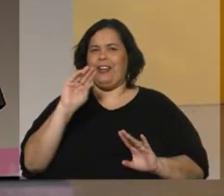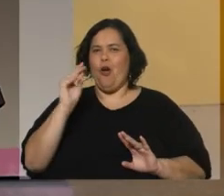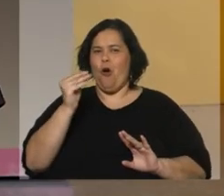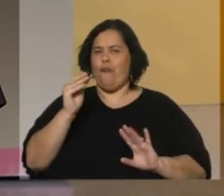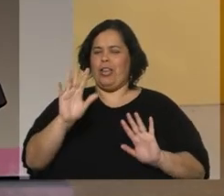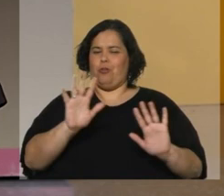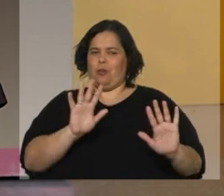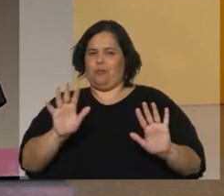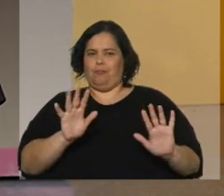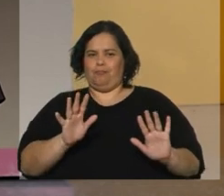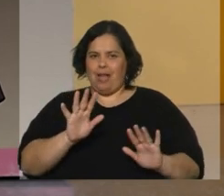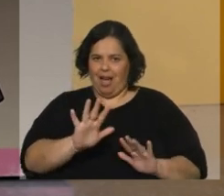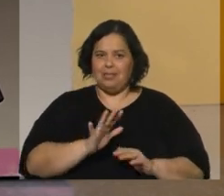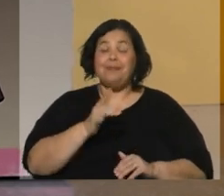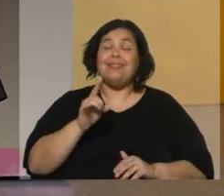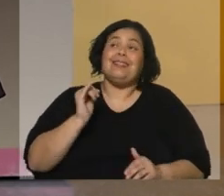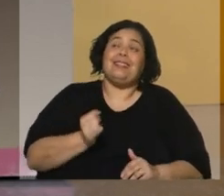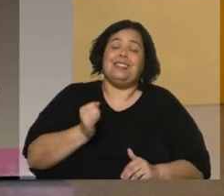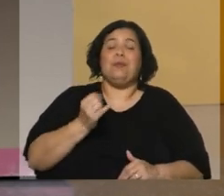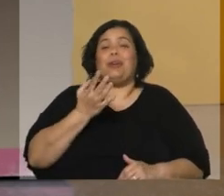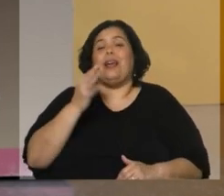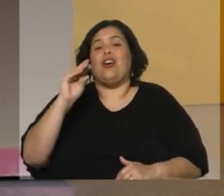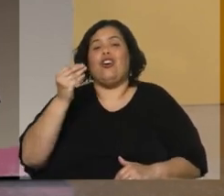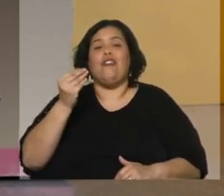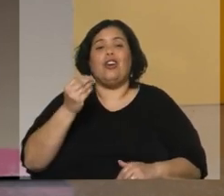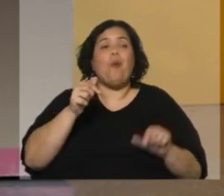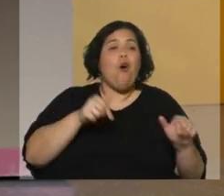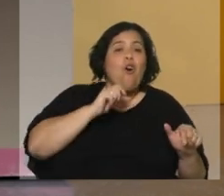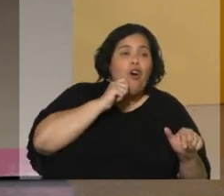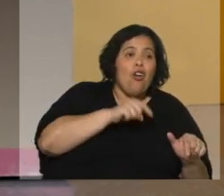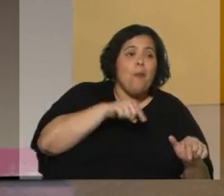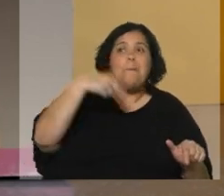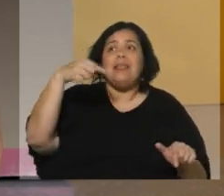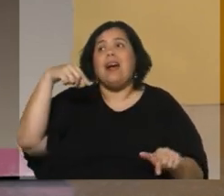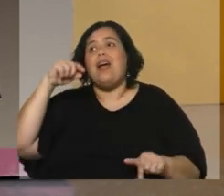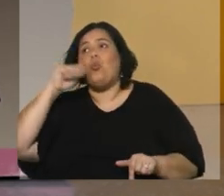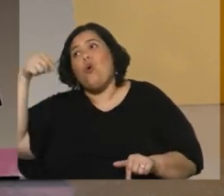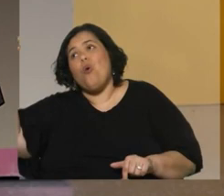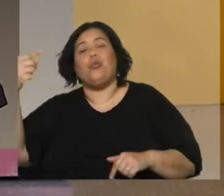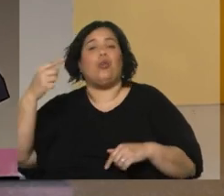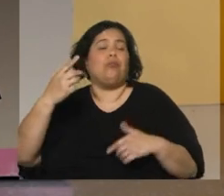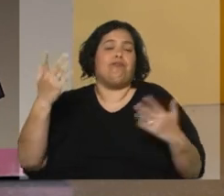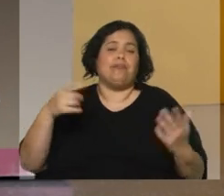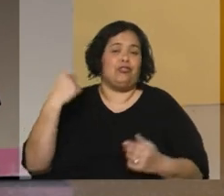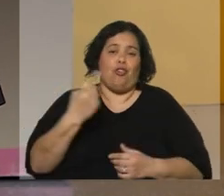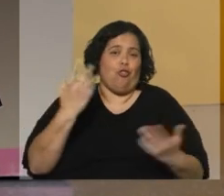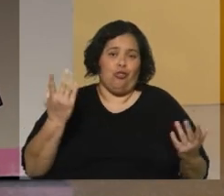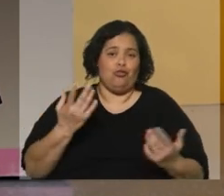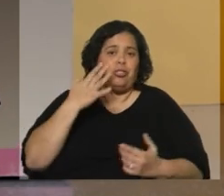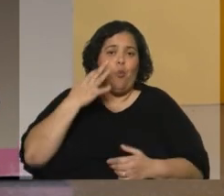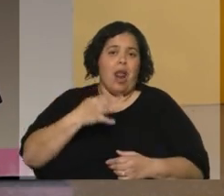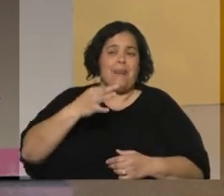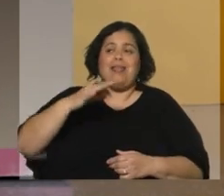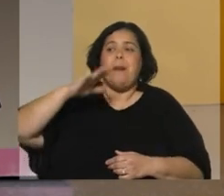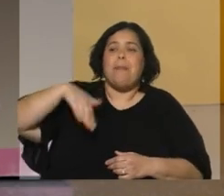las cosas Bueno es muy volátil hoy en día estamos como como públicos todos nosotros seguramente a menor generación